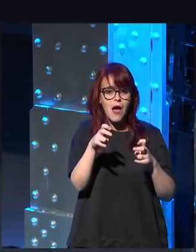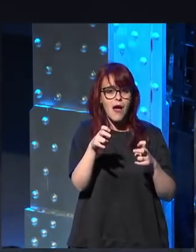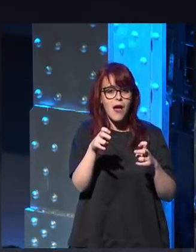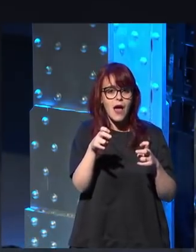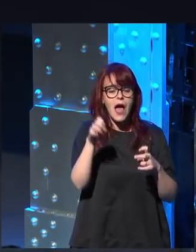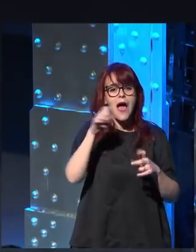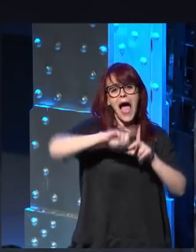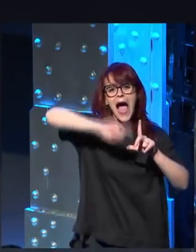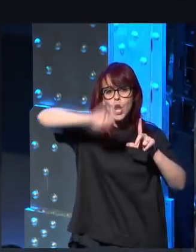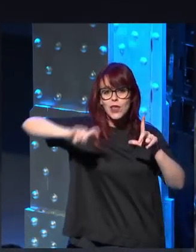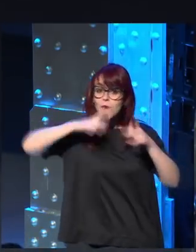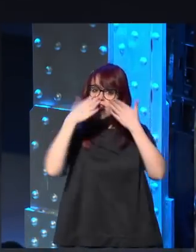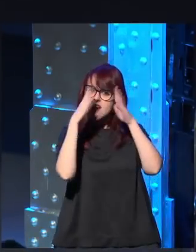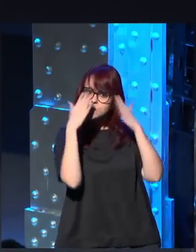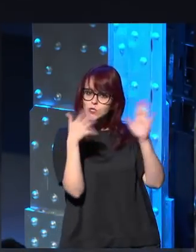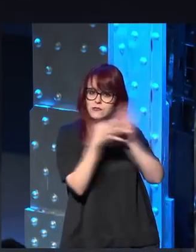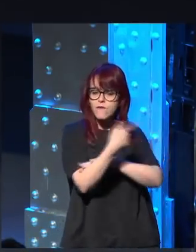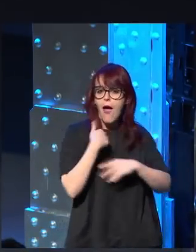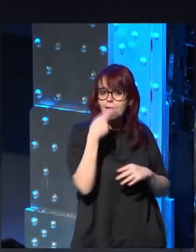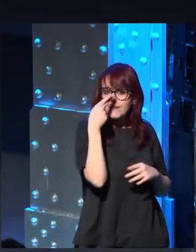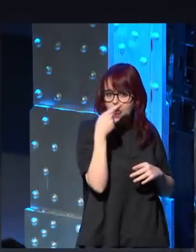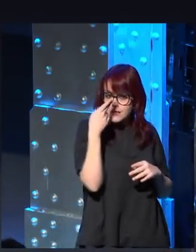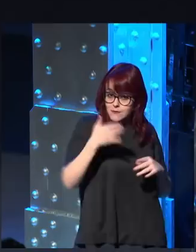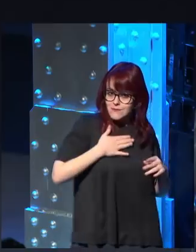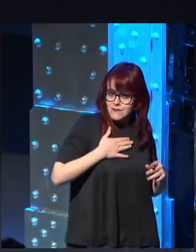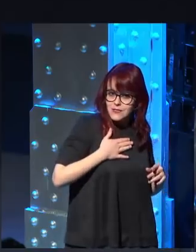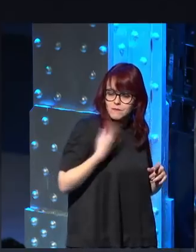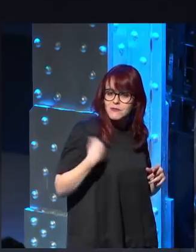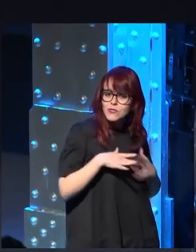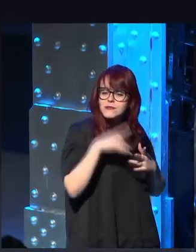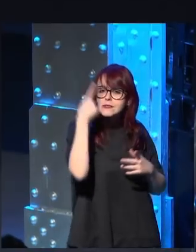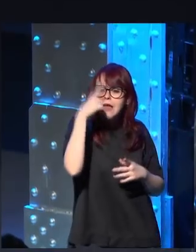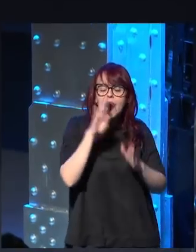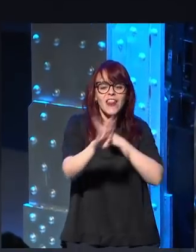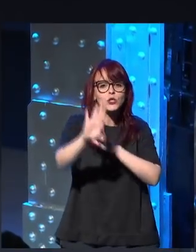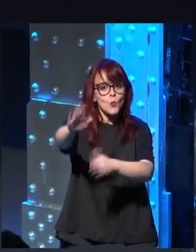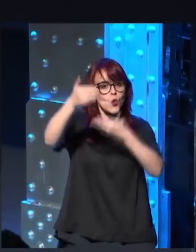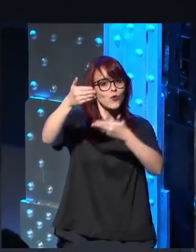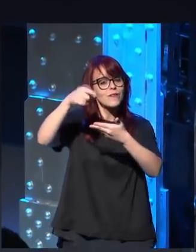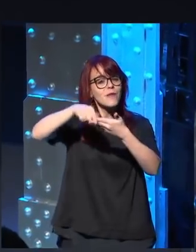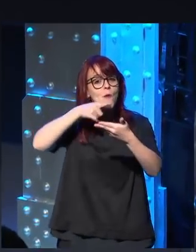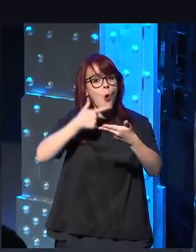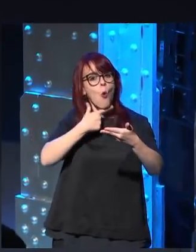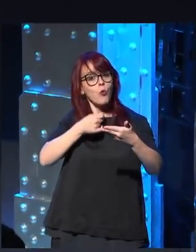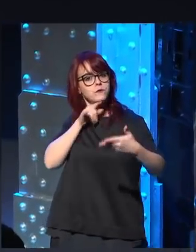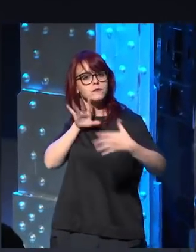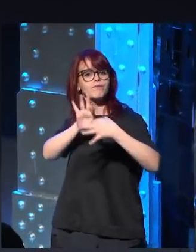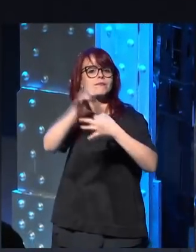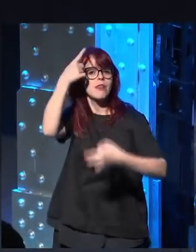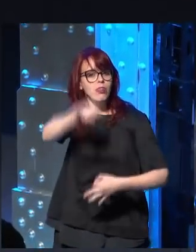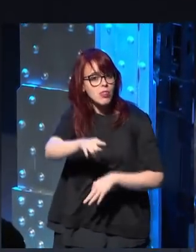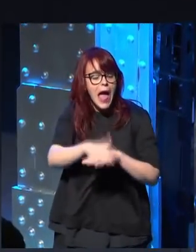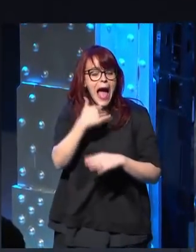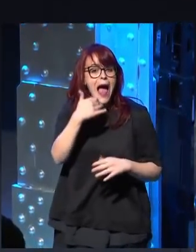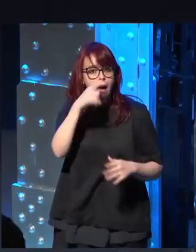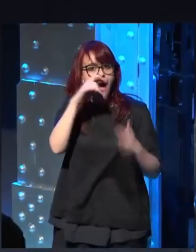famoso algoritmo de Facebook, que lo que hace es mostrarte lo que sabe que a ti te va a gustar. Y ha desaparecido por completo